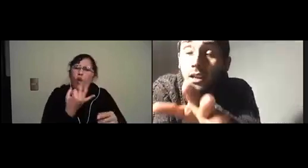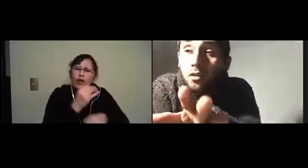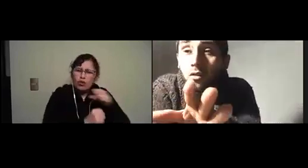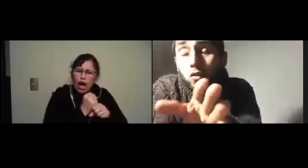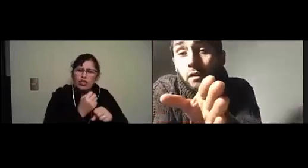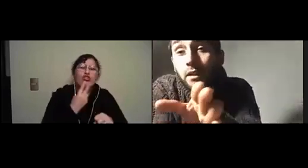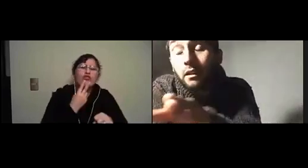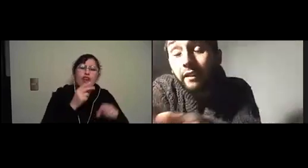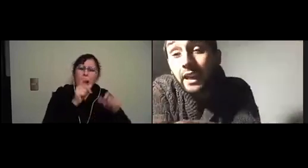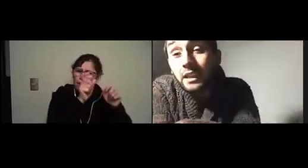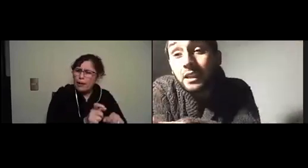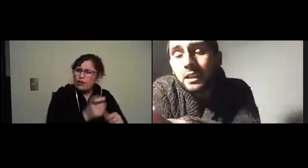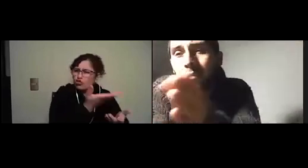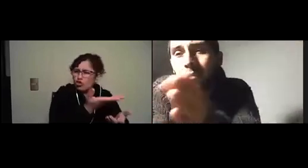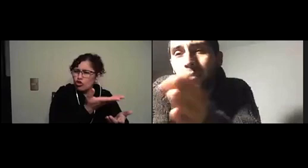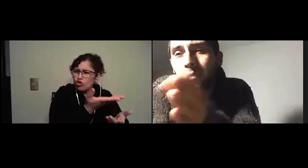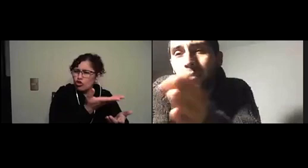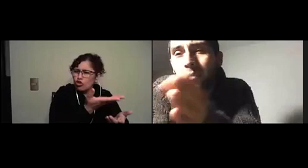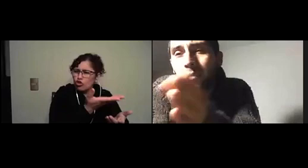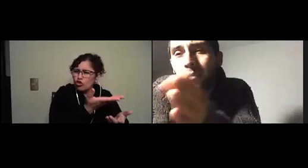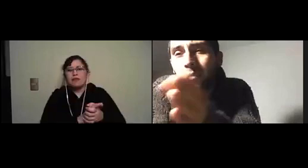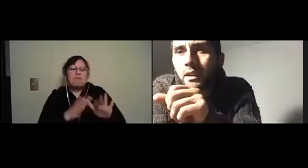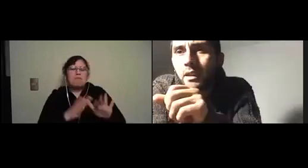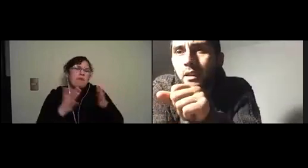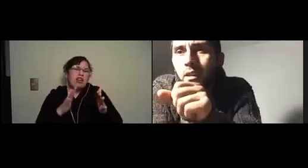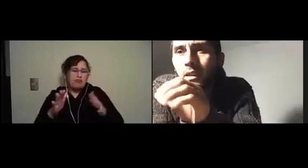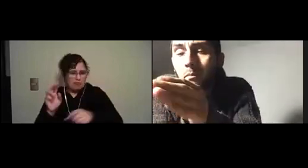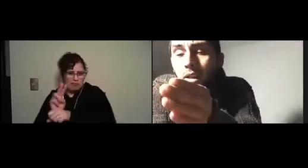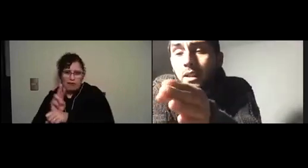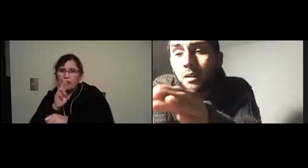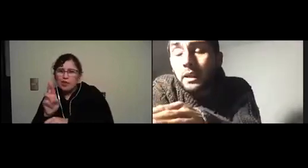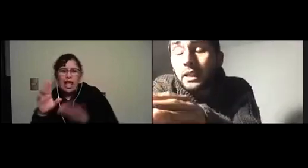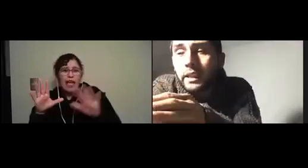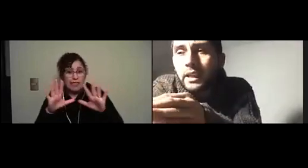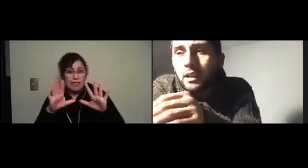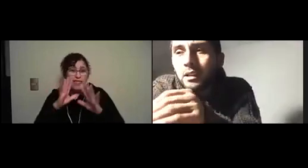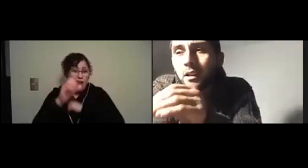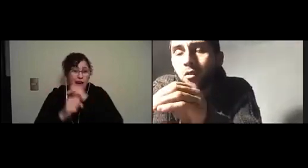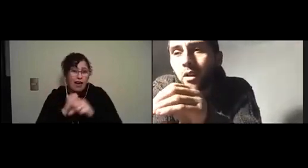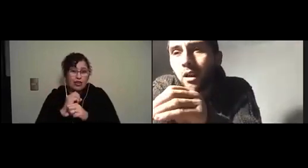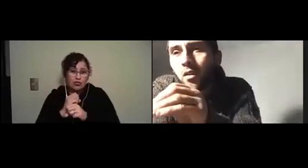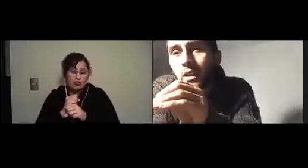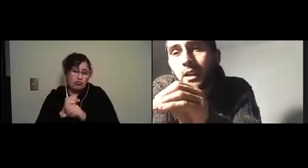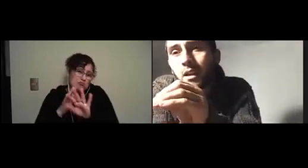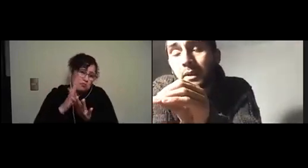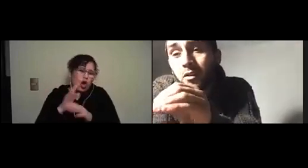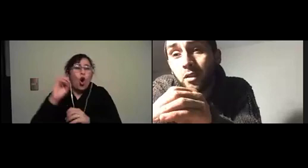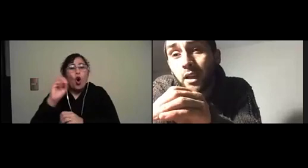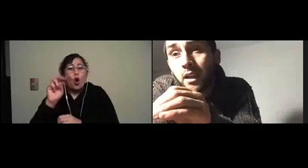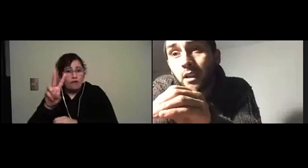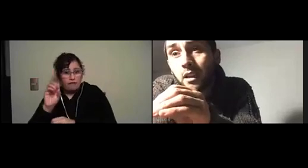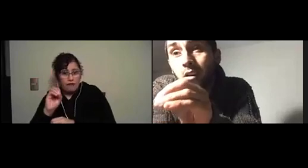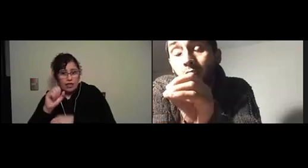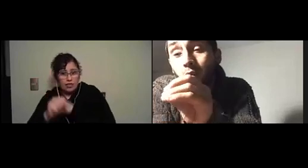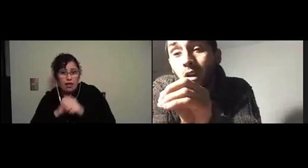10 años, otros hablan de 20, ya, pero también depende de los cuidados que tenga la